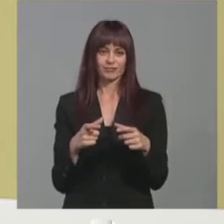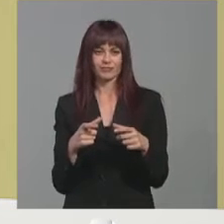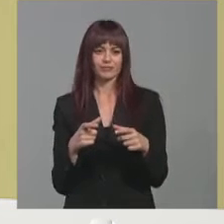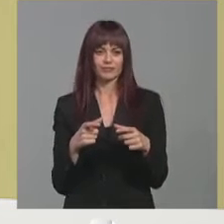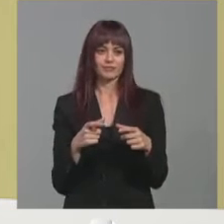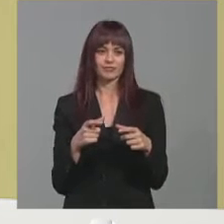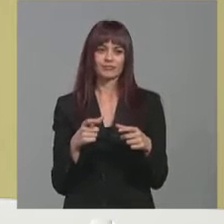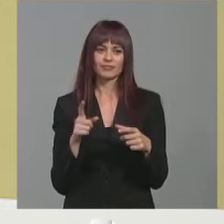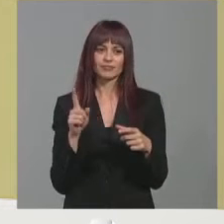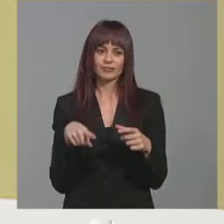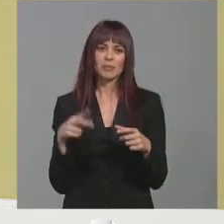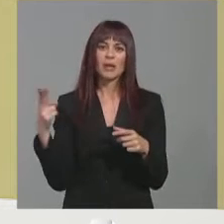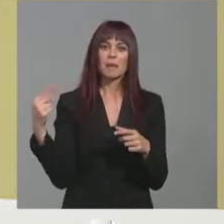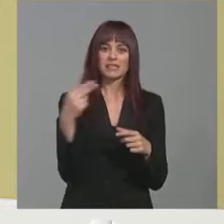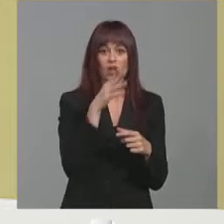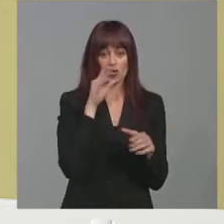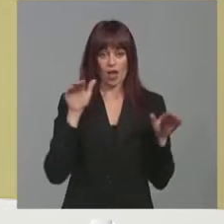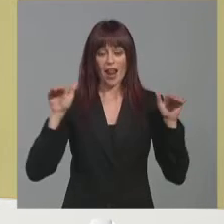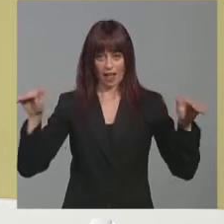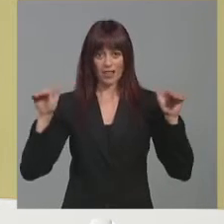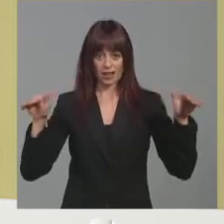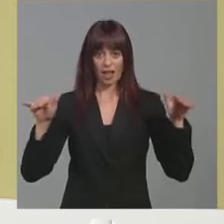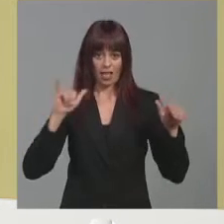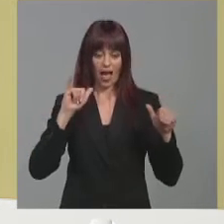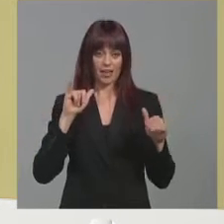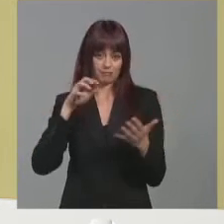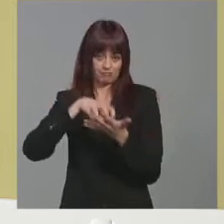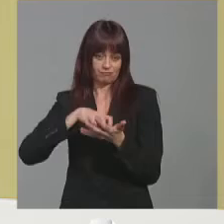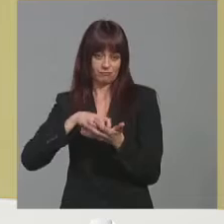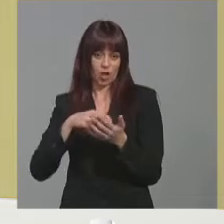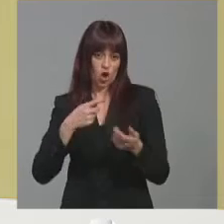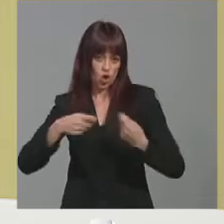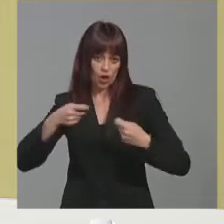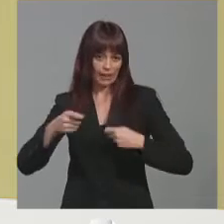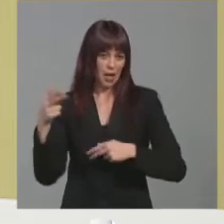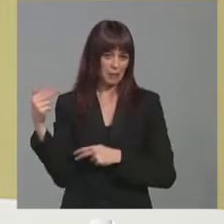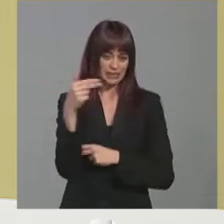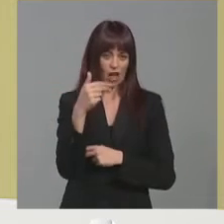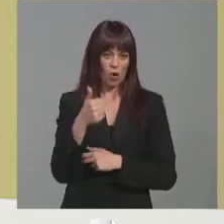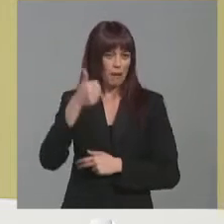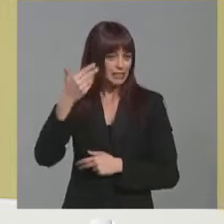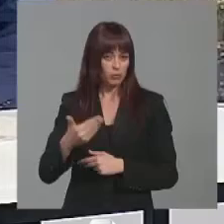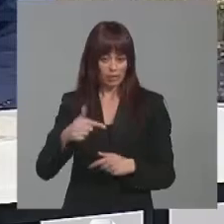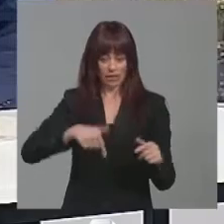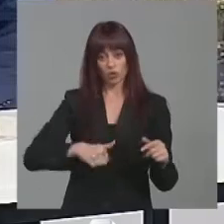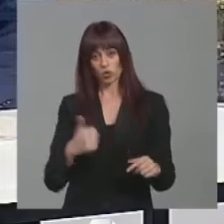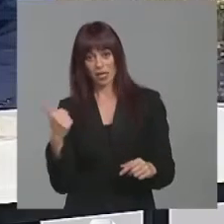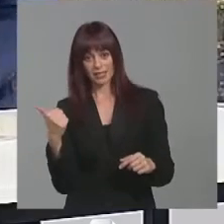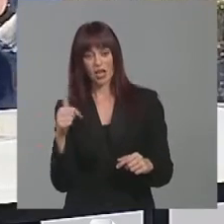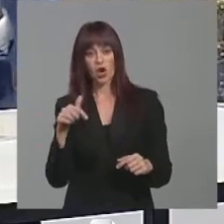a al pescado en alcantarilla se encuentra la lonja del pescado más importante de todo el sureste español una lonja de interior